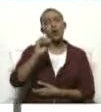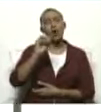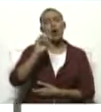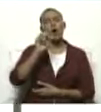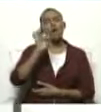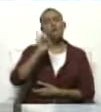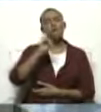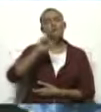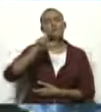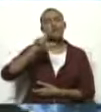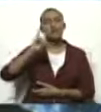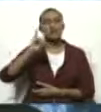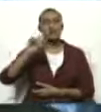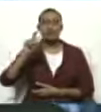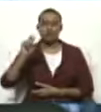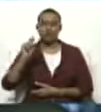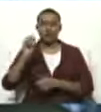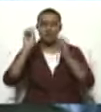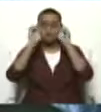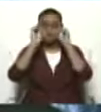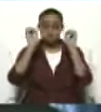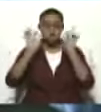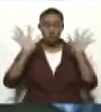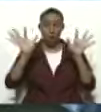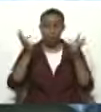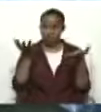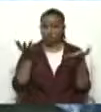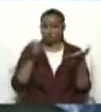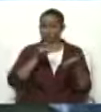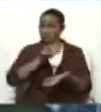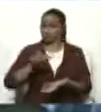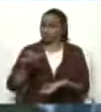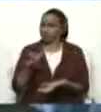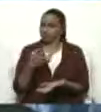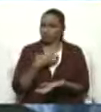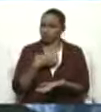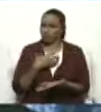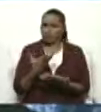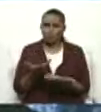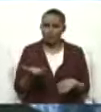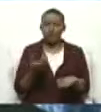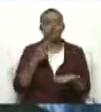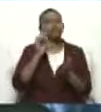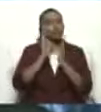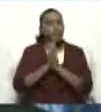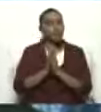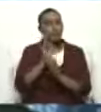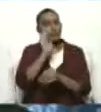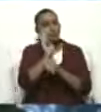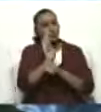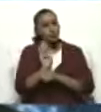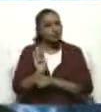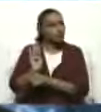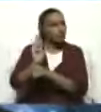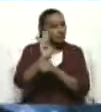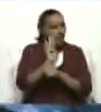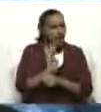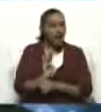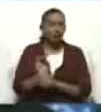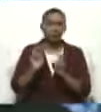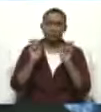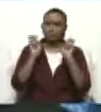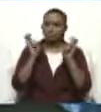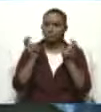estas aberraciones que incipientemente estamos viendo. Entonces tenemos que tener mucho cuidado con ello. Igualmente